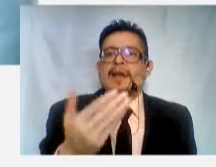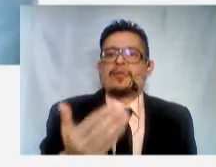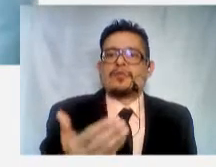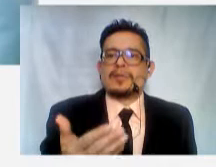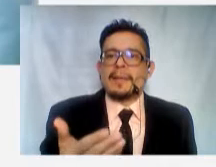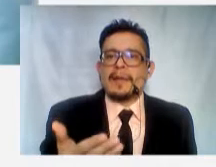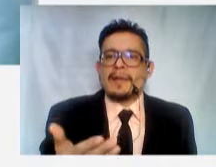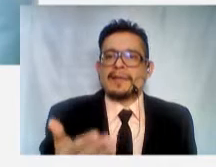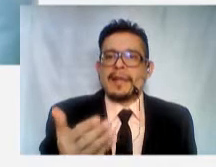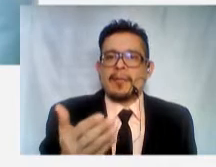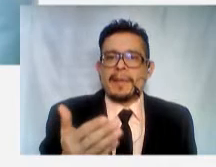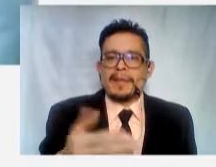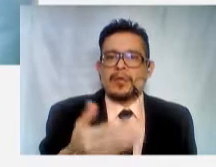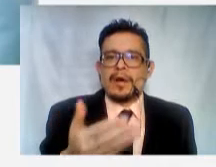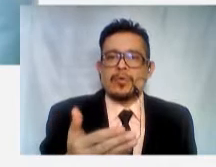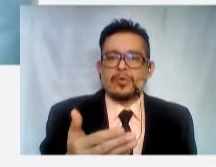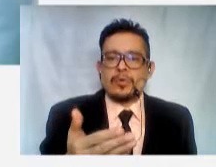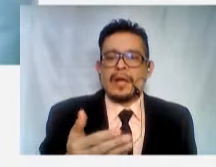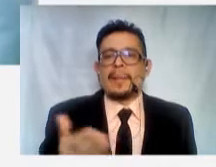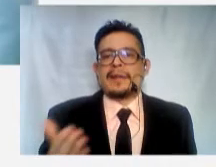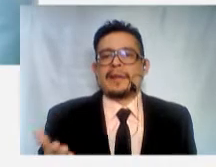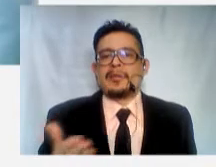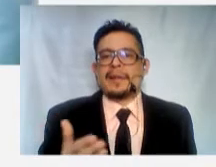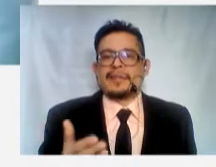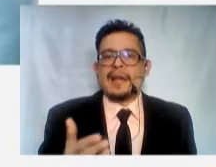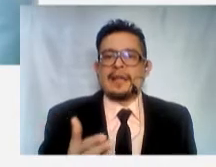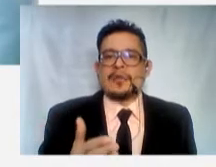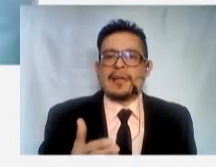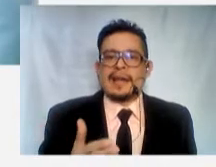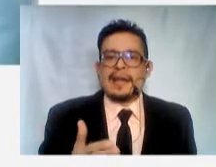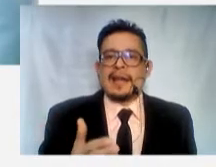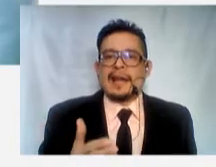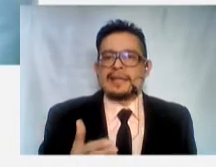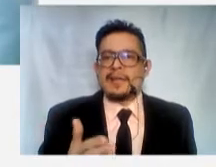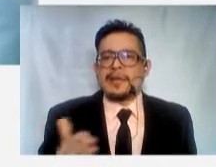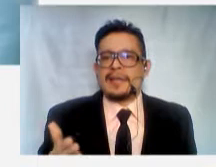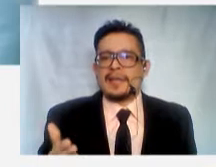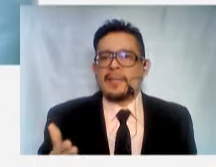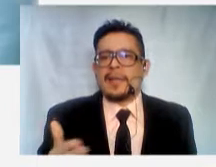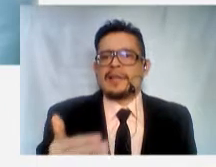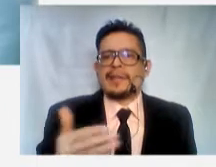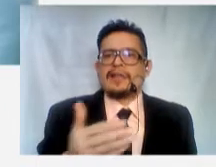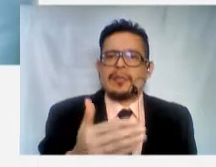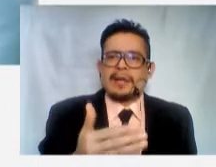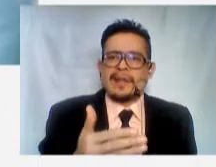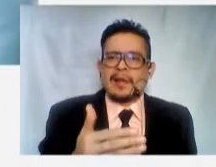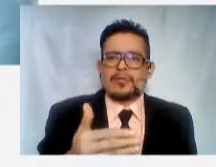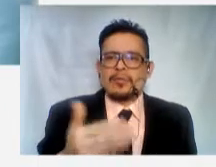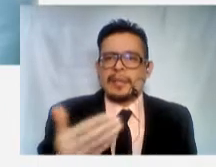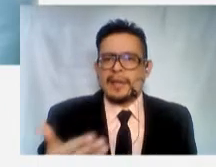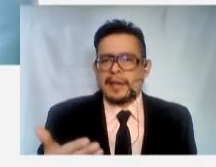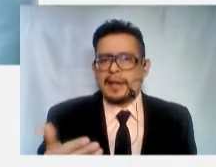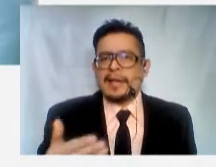ir a la consulta médica sin la compañía de un adulto a partir de los 13 años de edad las adolescentes pueden acceder solas